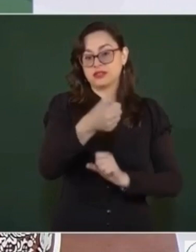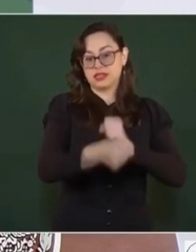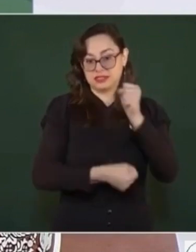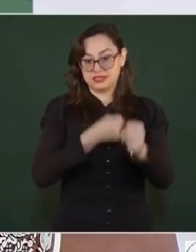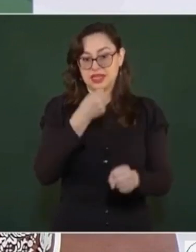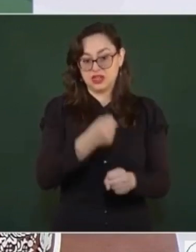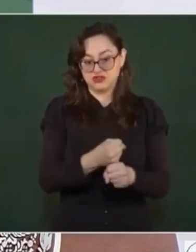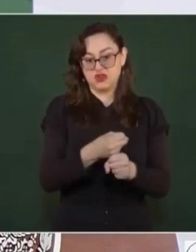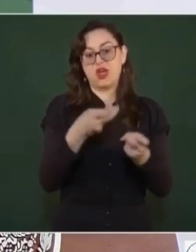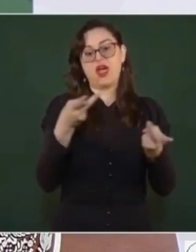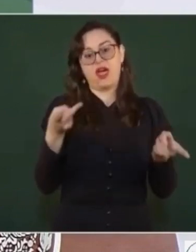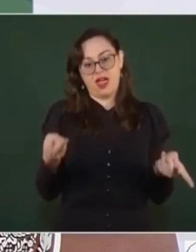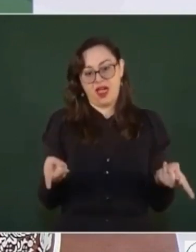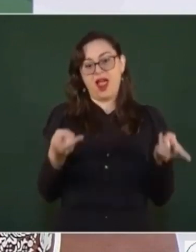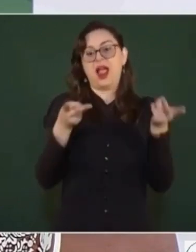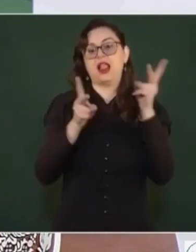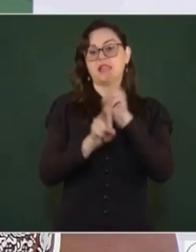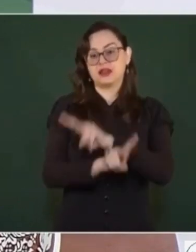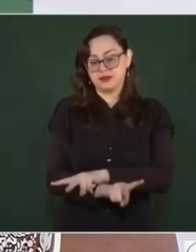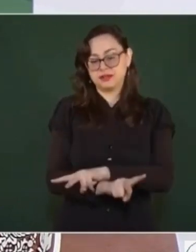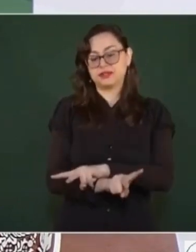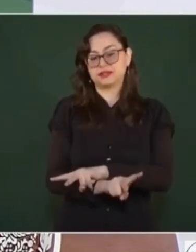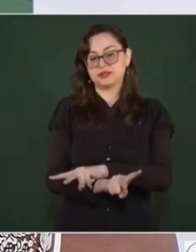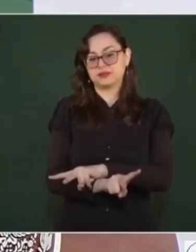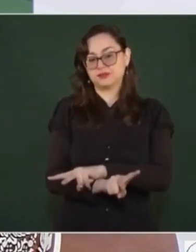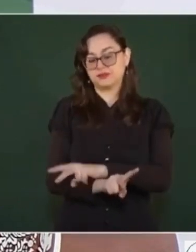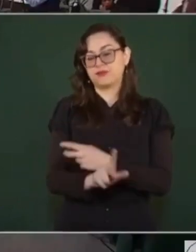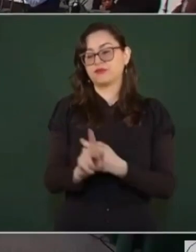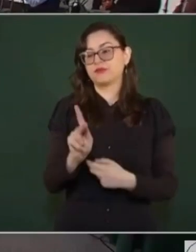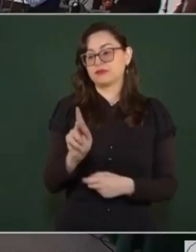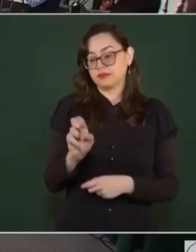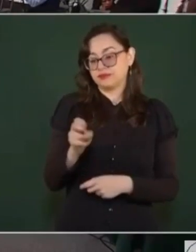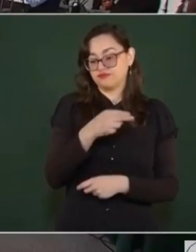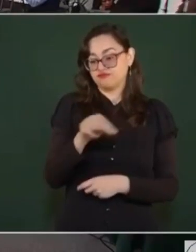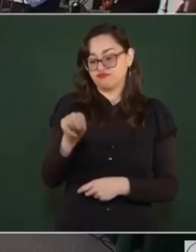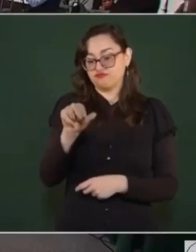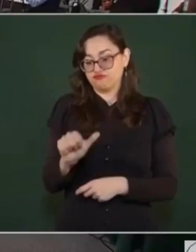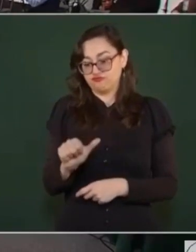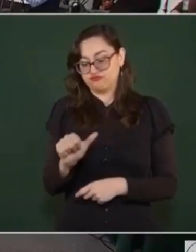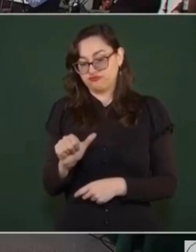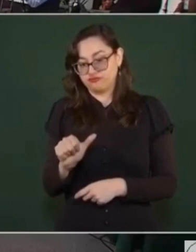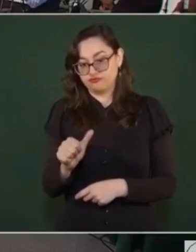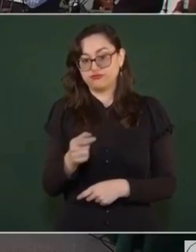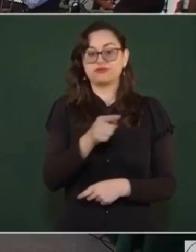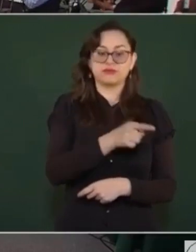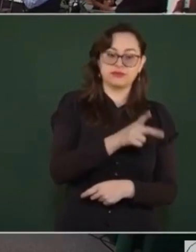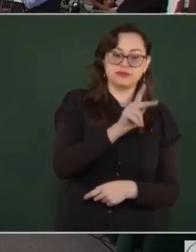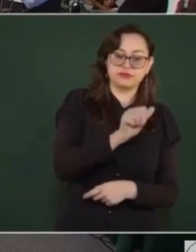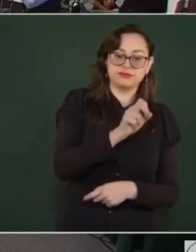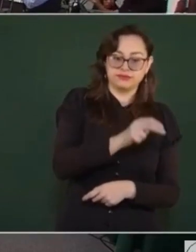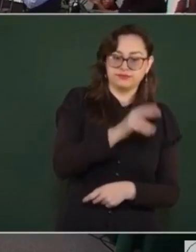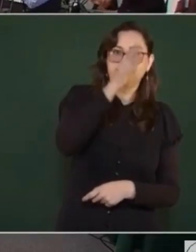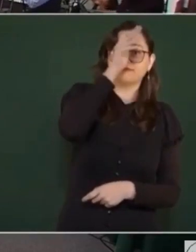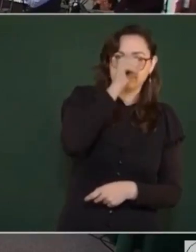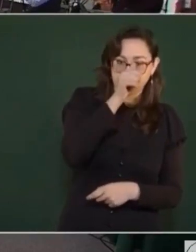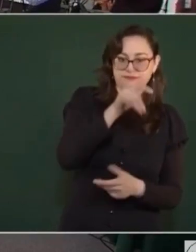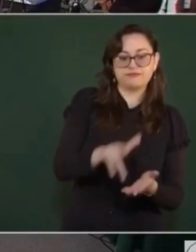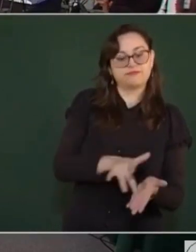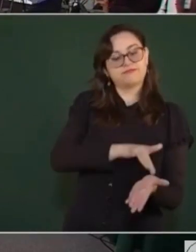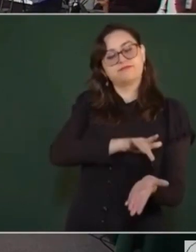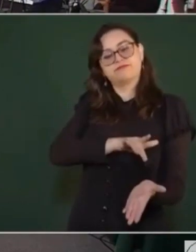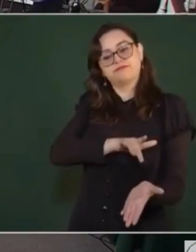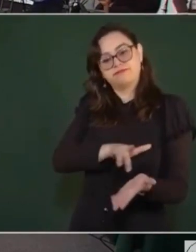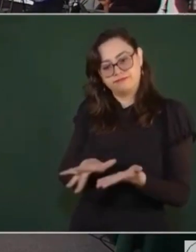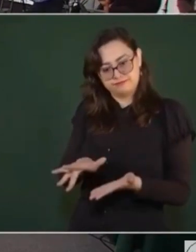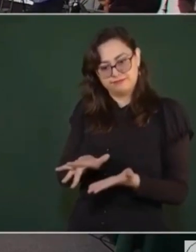cuando fue candidato el licenciado Peña Nieto, hubo un acuerdo para que los gobernadores